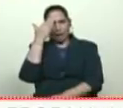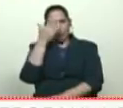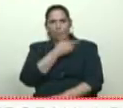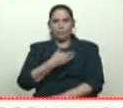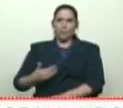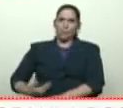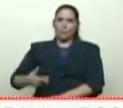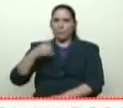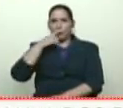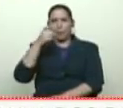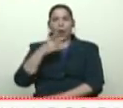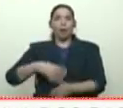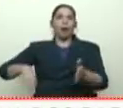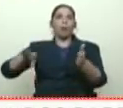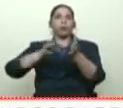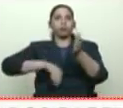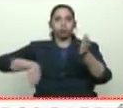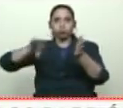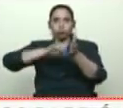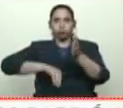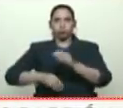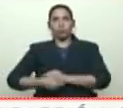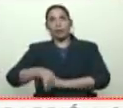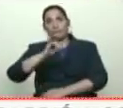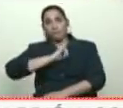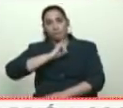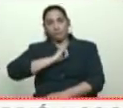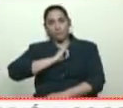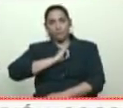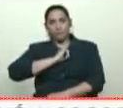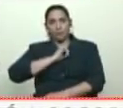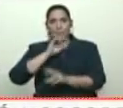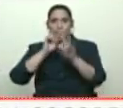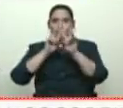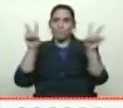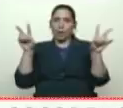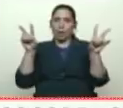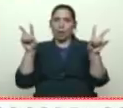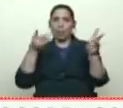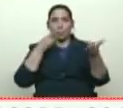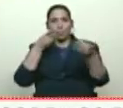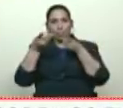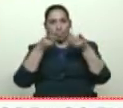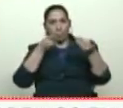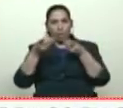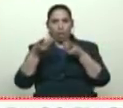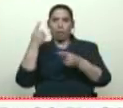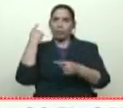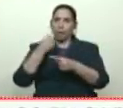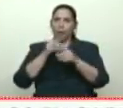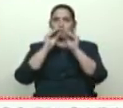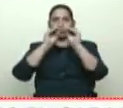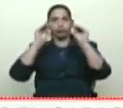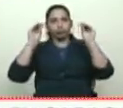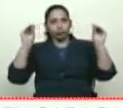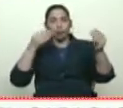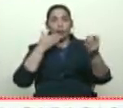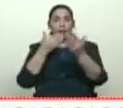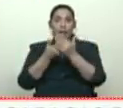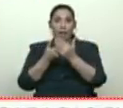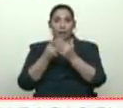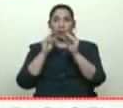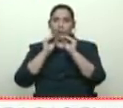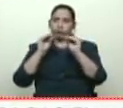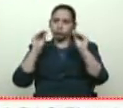de manera reiterada se identifica con la paz y con el diálogo y ha hecho estos llamados. Gracias a esos